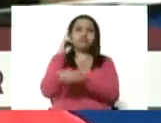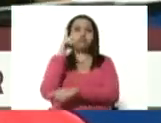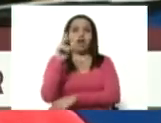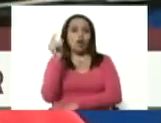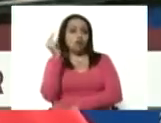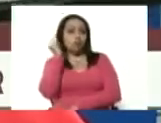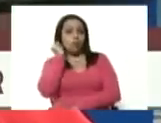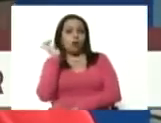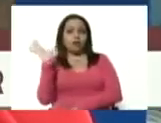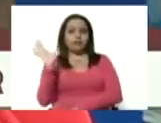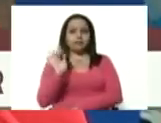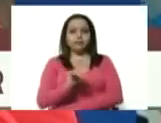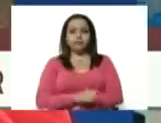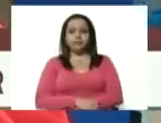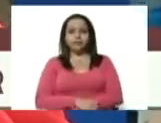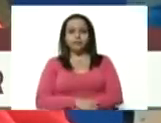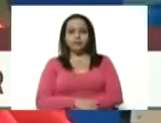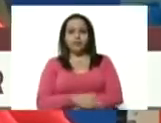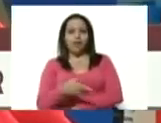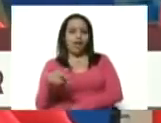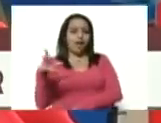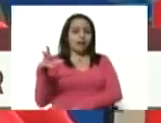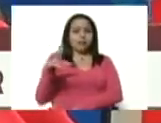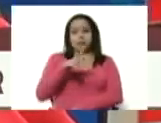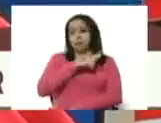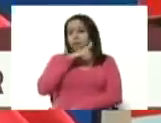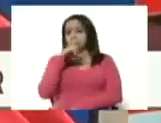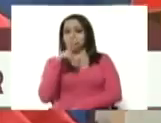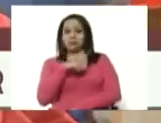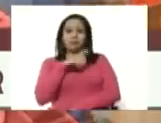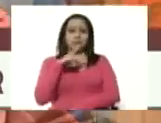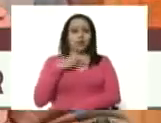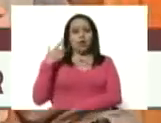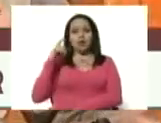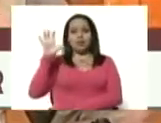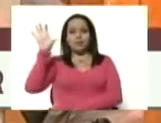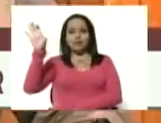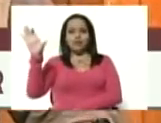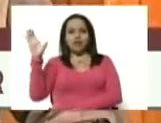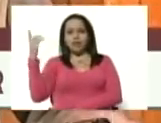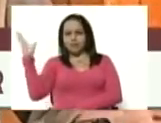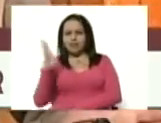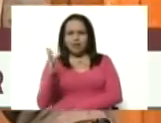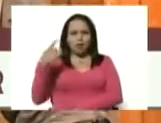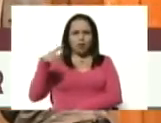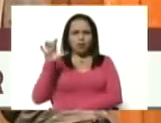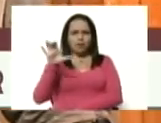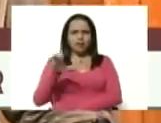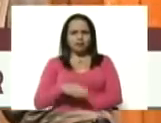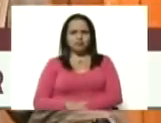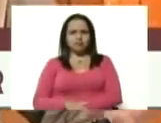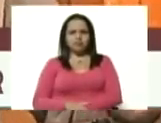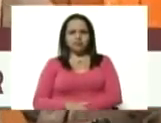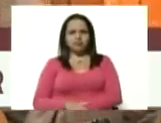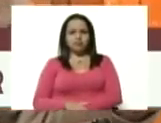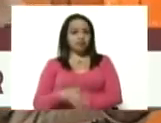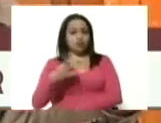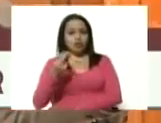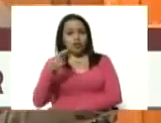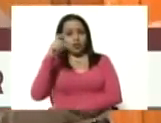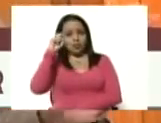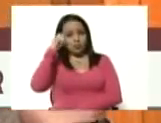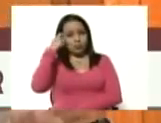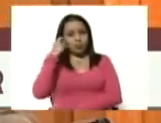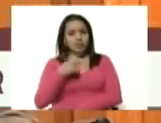señoras de las A y unos jurados que venían del exterior. Yo no sé si los representantes entonces de Donald Trump, porque estaban allí